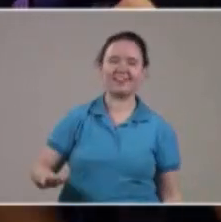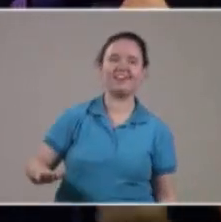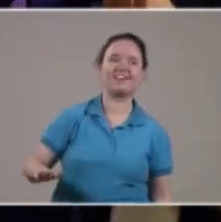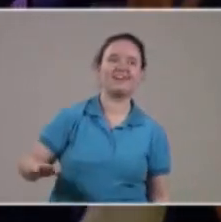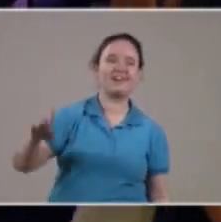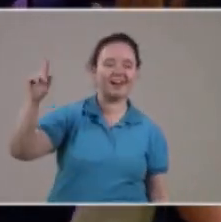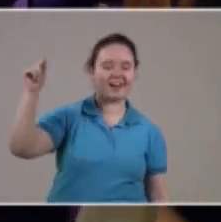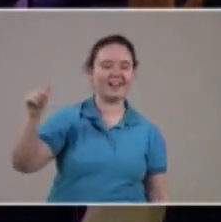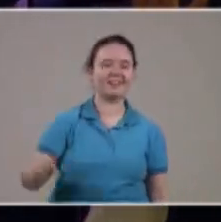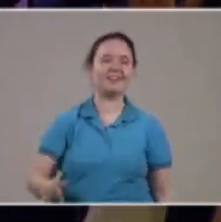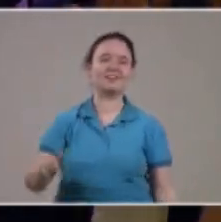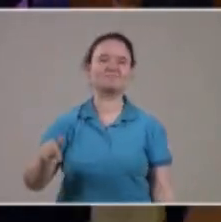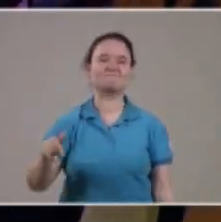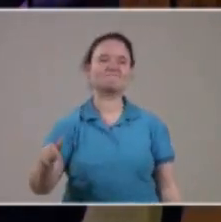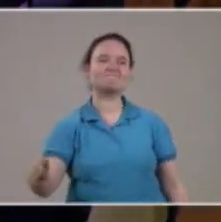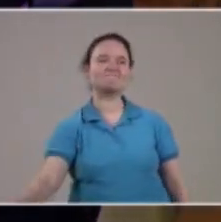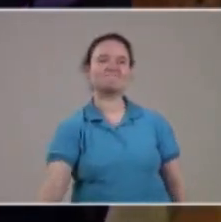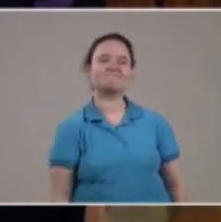Aquí.